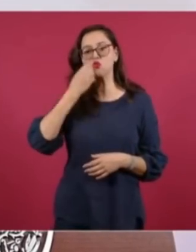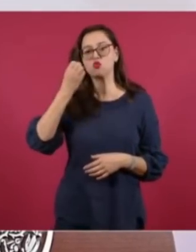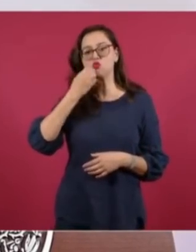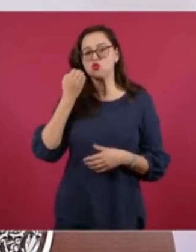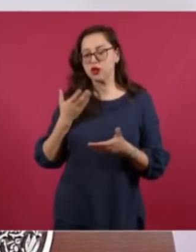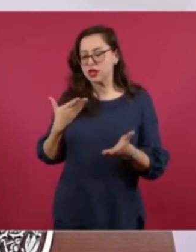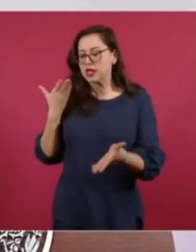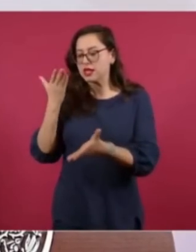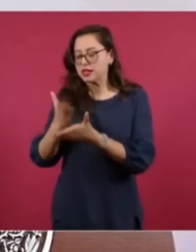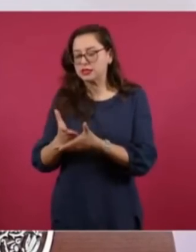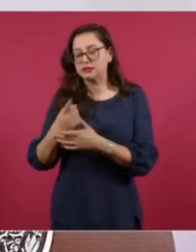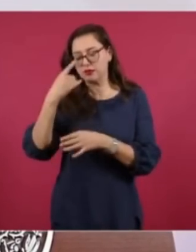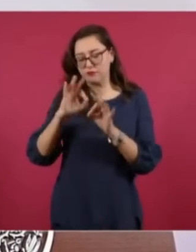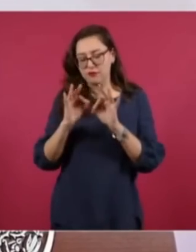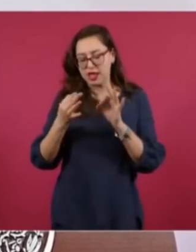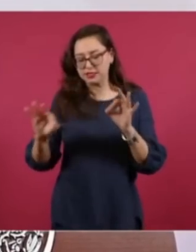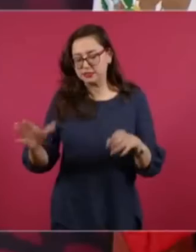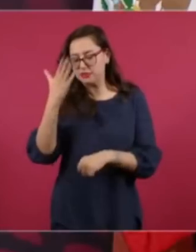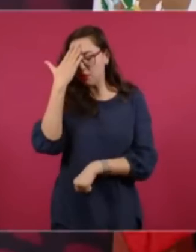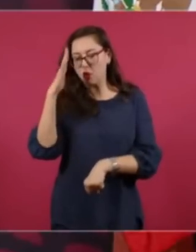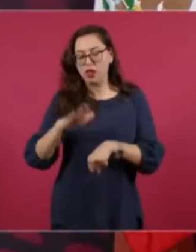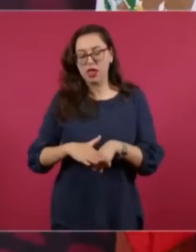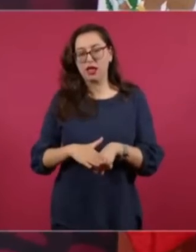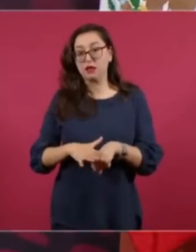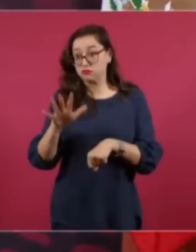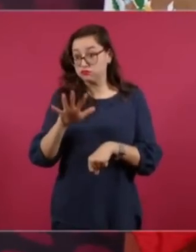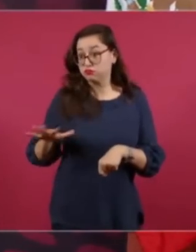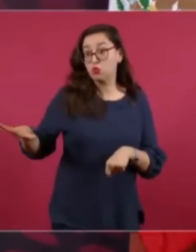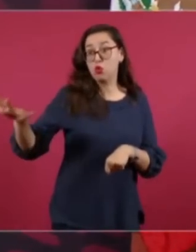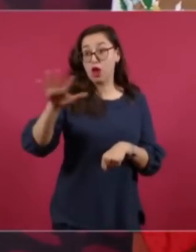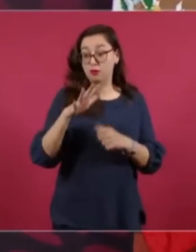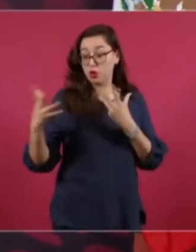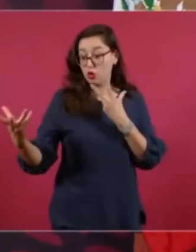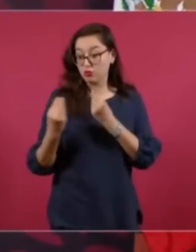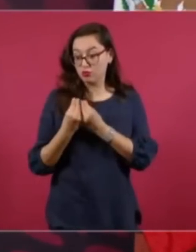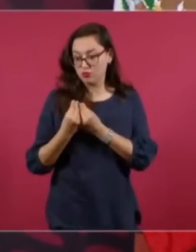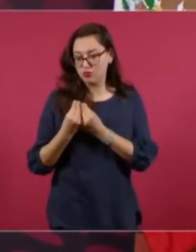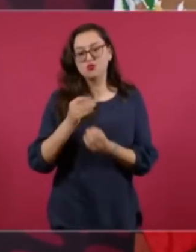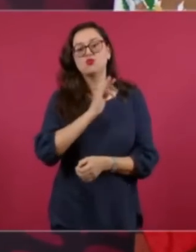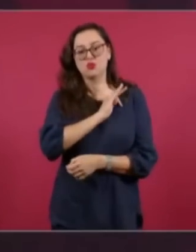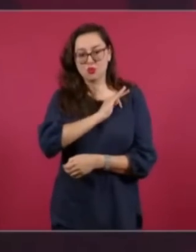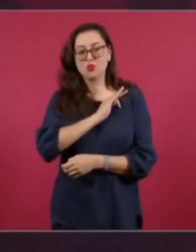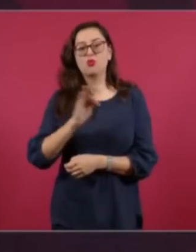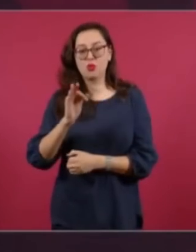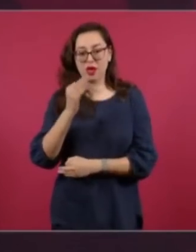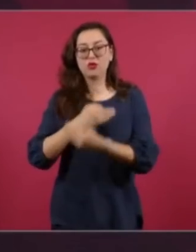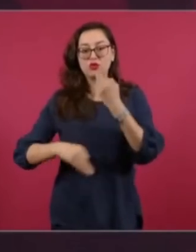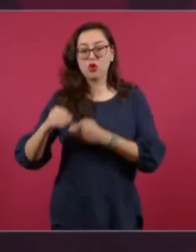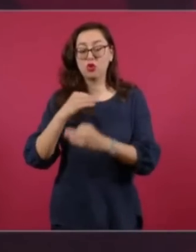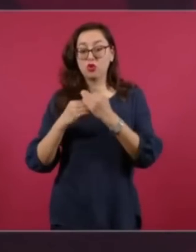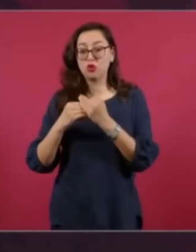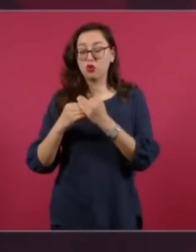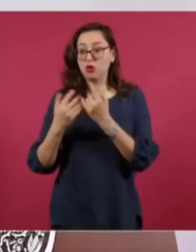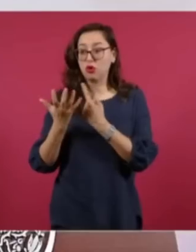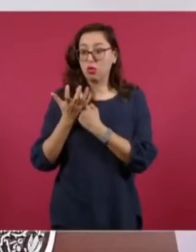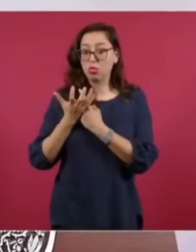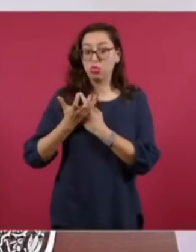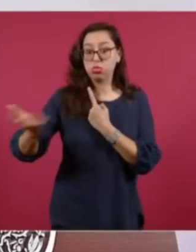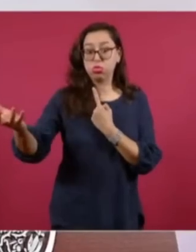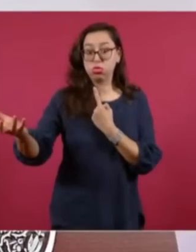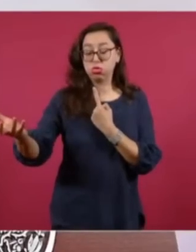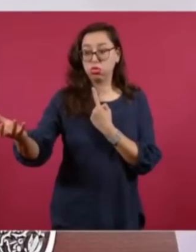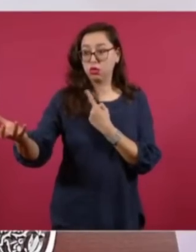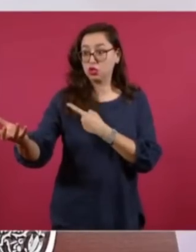de que con el pueblo todo y sin el pueblo nada. ¿A poco? No lo sabemos. ¿De quién es la frase? Con el